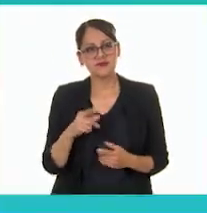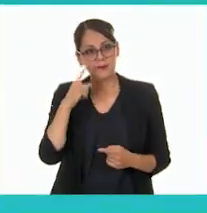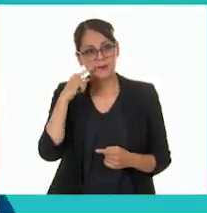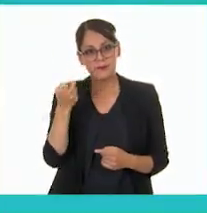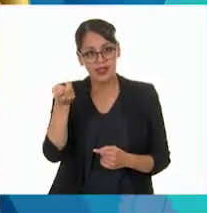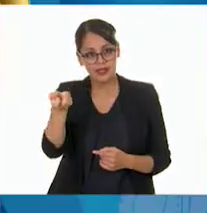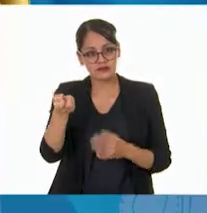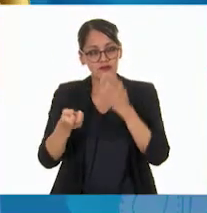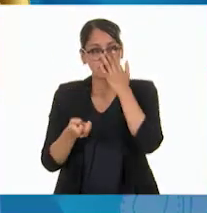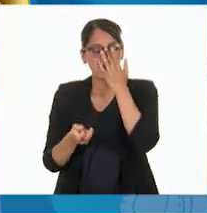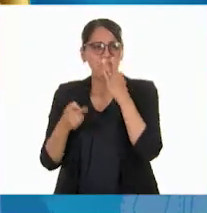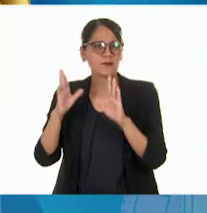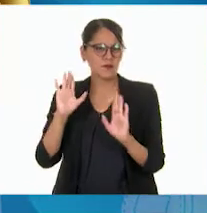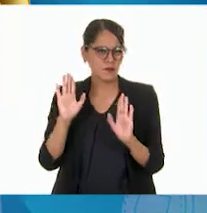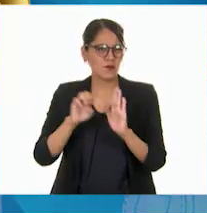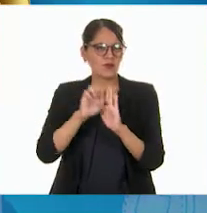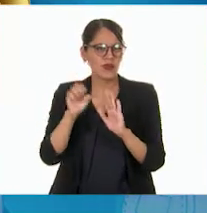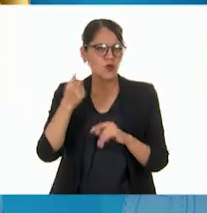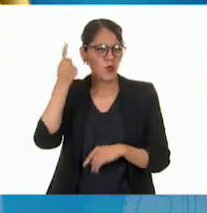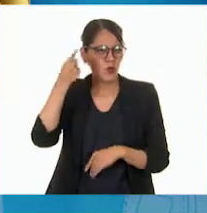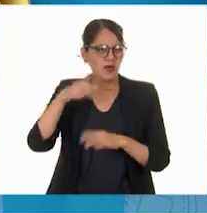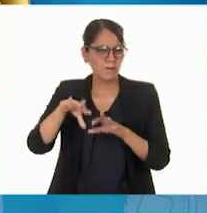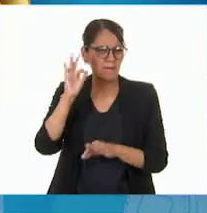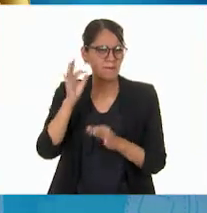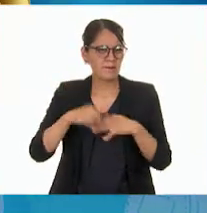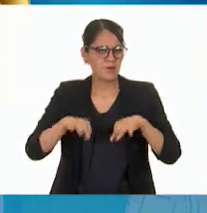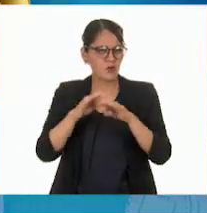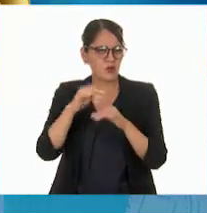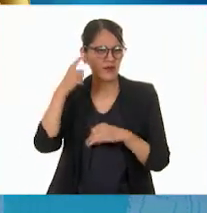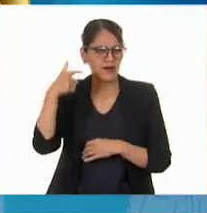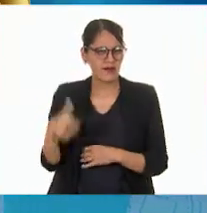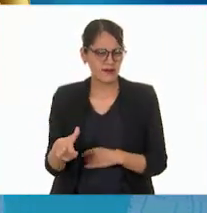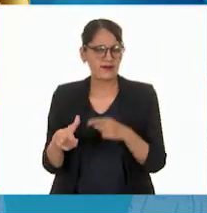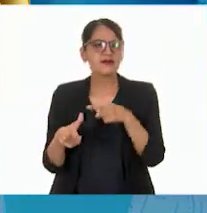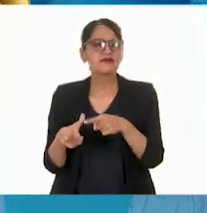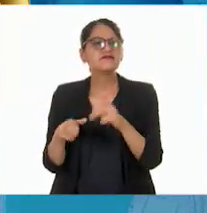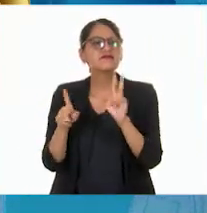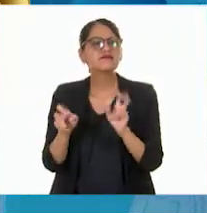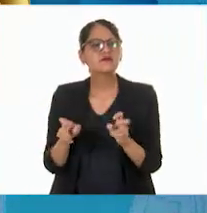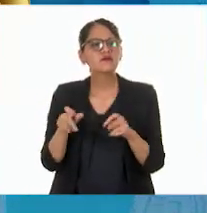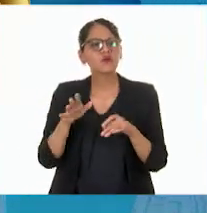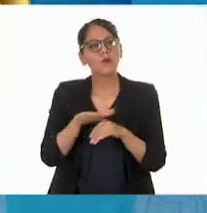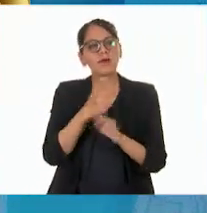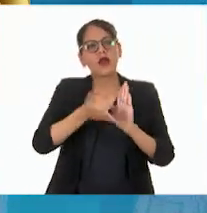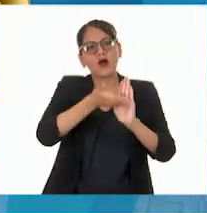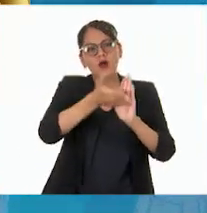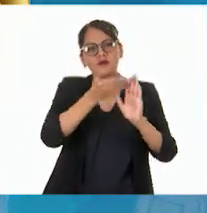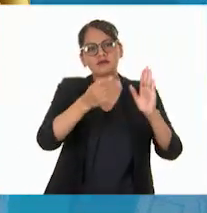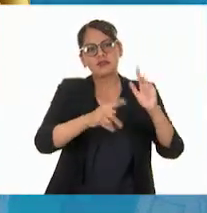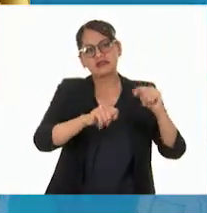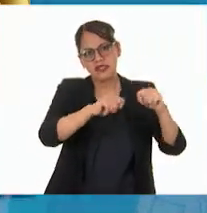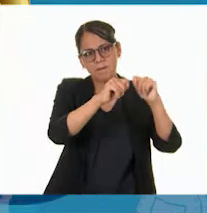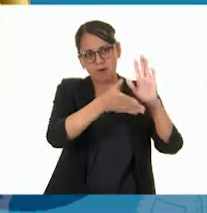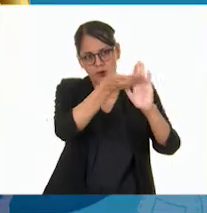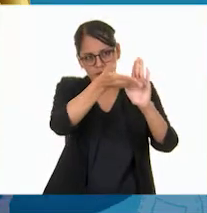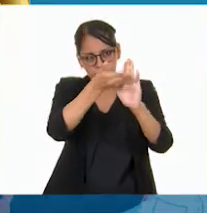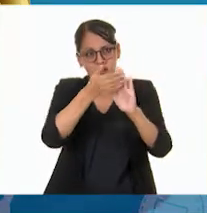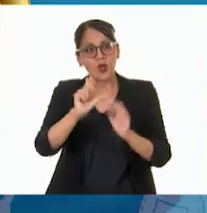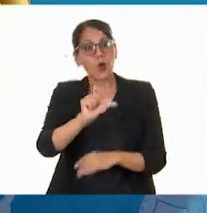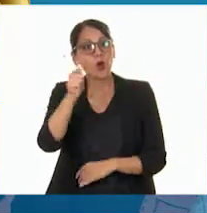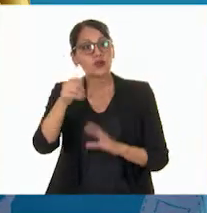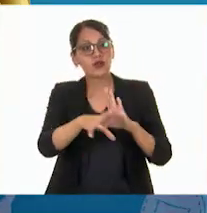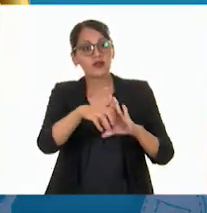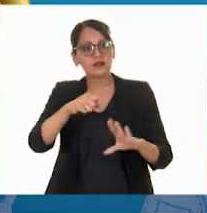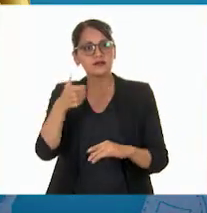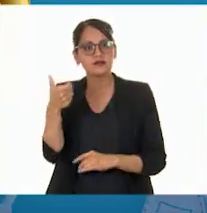eso. Aunque una parte importante de esa riqueza sin duda sirvió para construir los templos, otra parte se iba